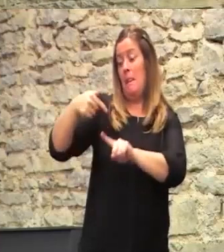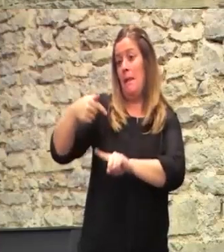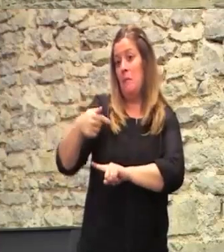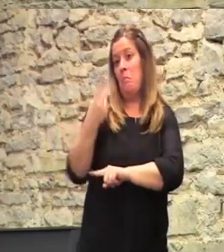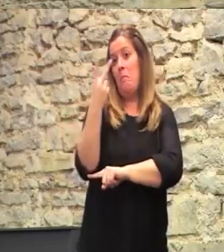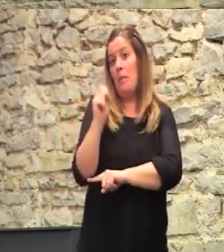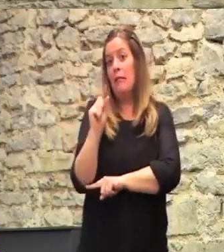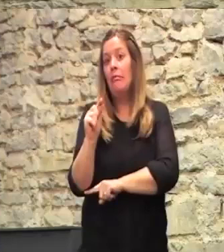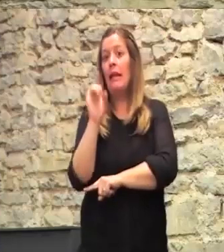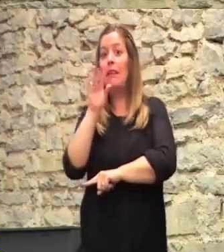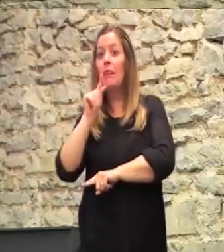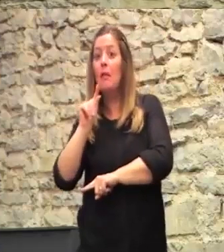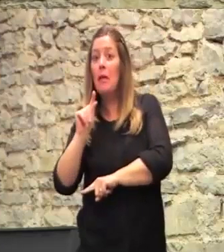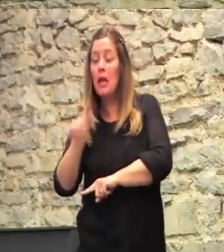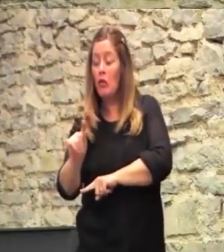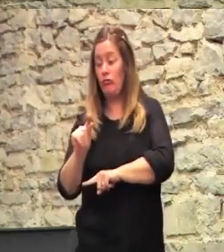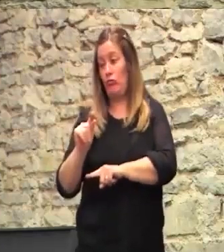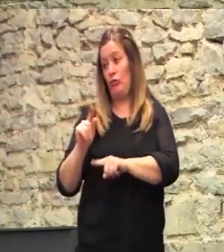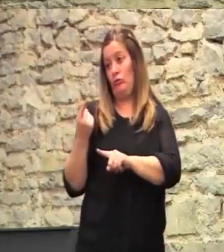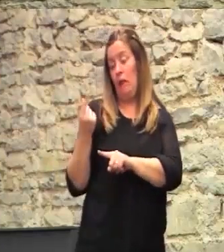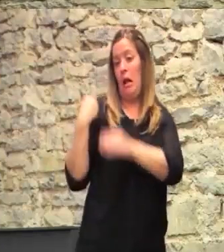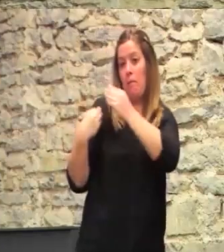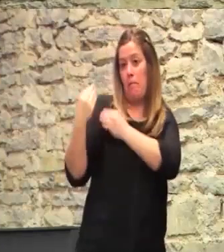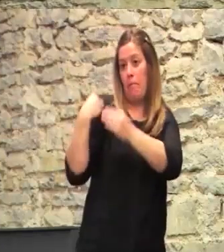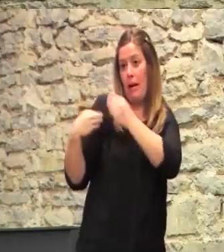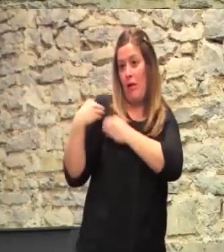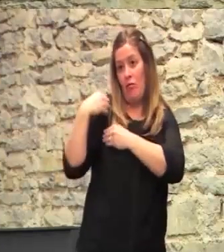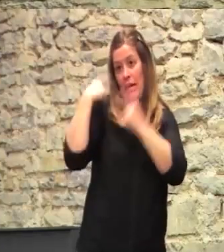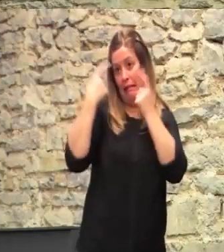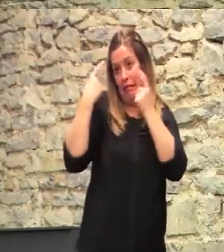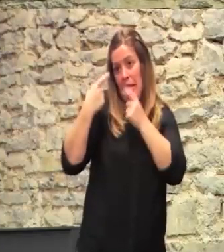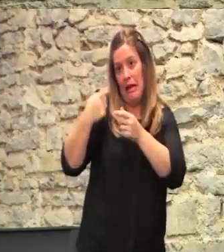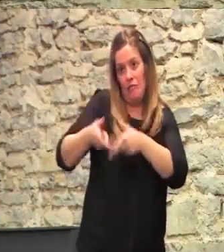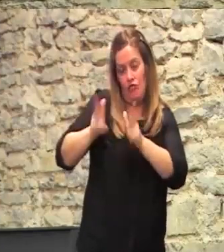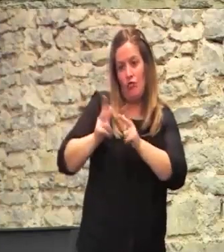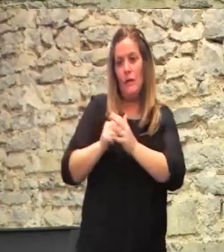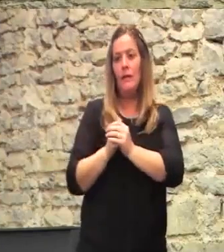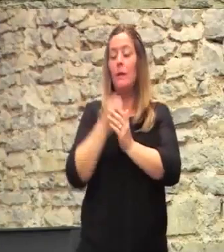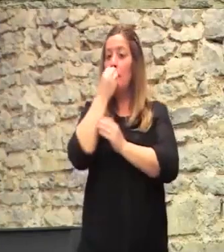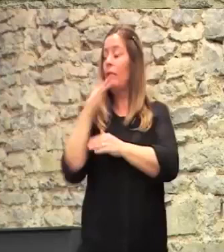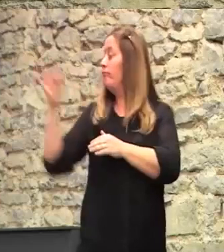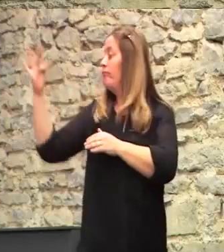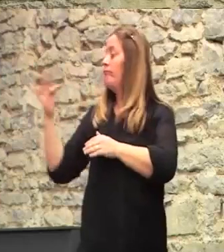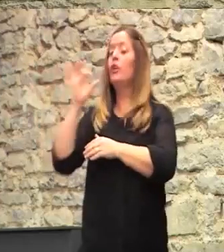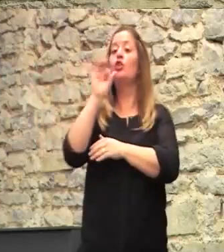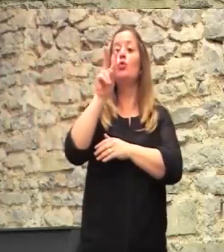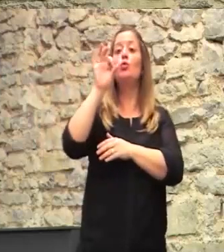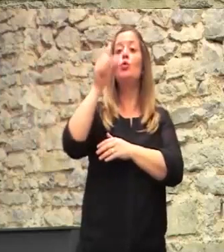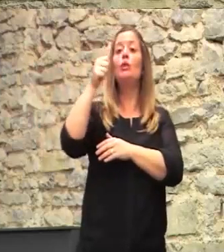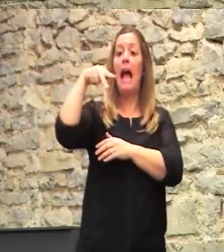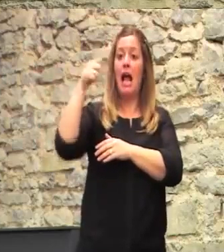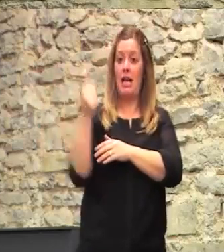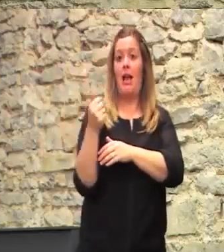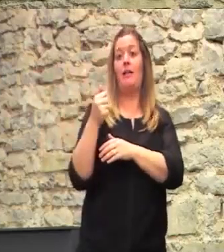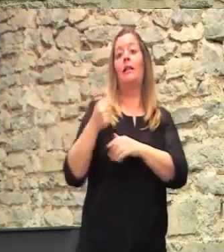hora para para hacer preguntas al final bueno susana cobas es argentina española vive y trabaja